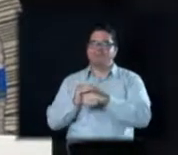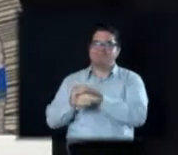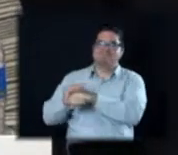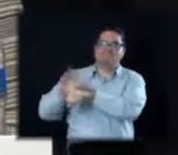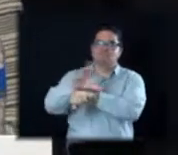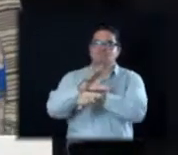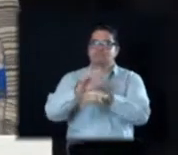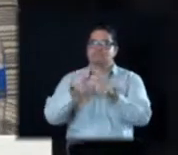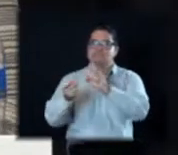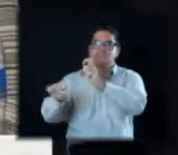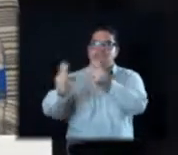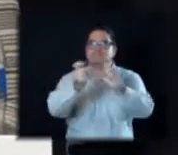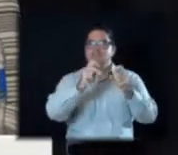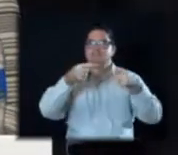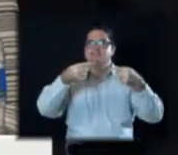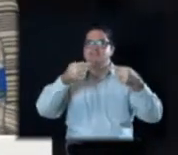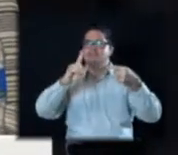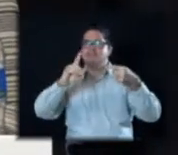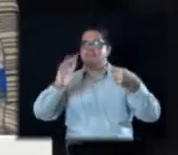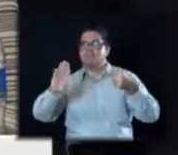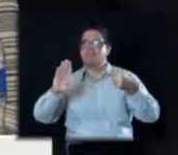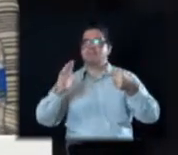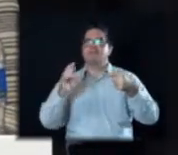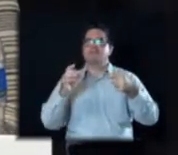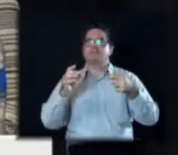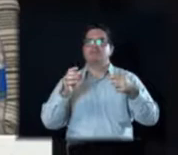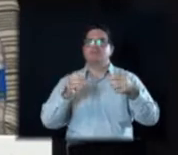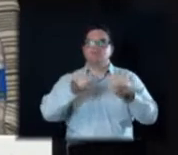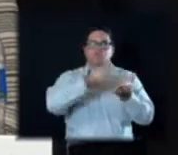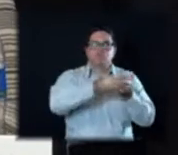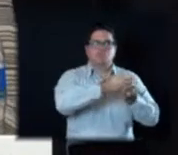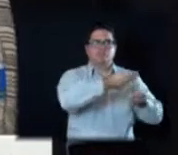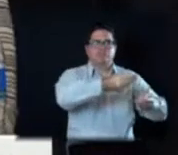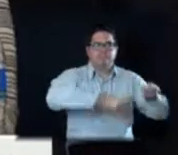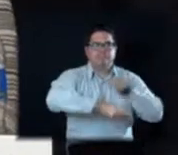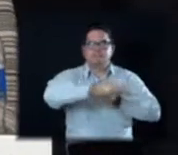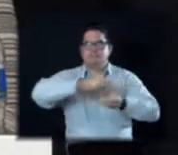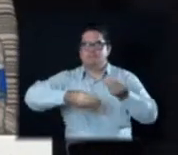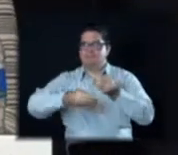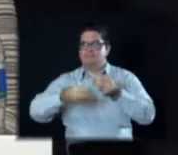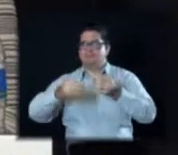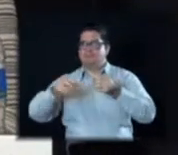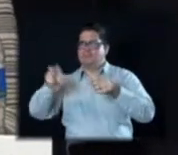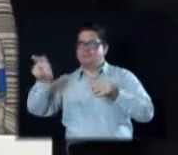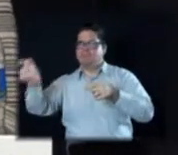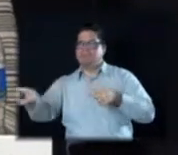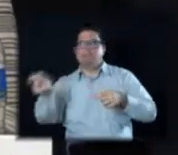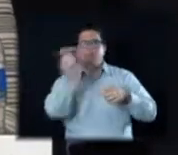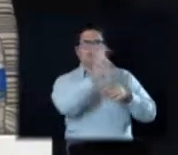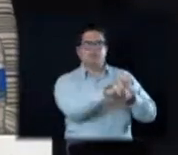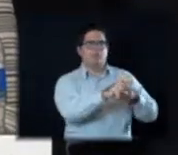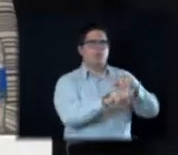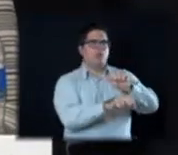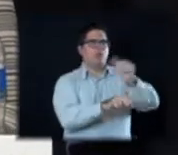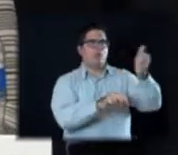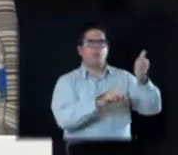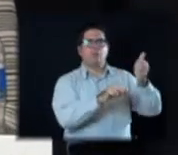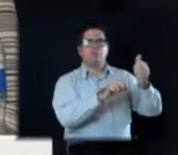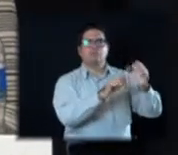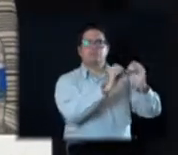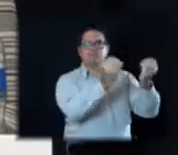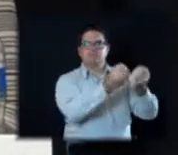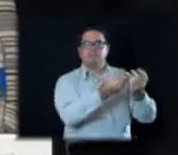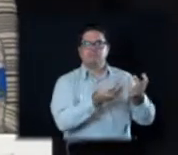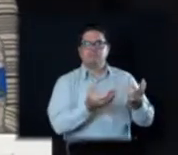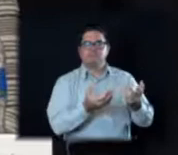cambios, la falla en los GDBs del Banco de Desarrollo Gubernamental. ¿Pueden hablar un poco más